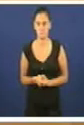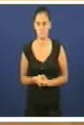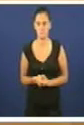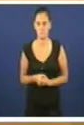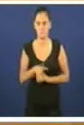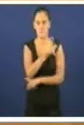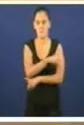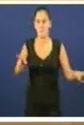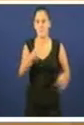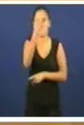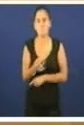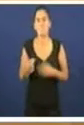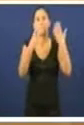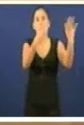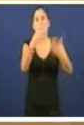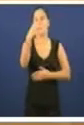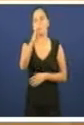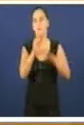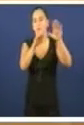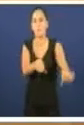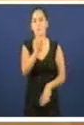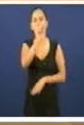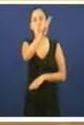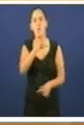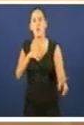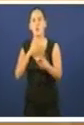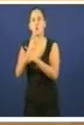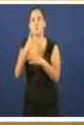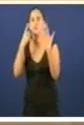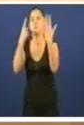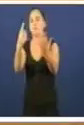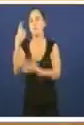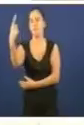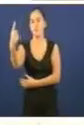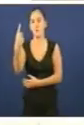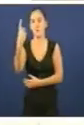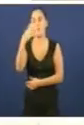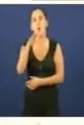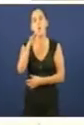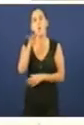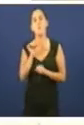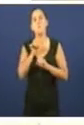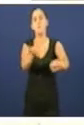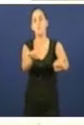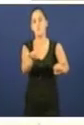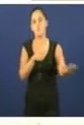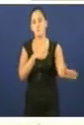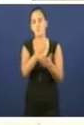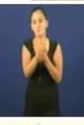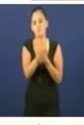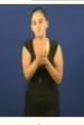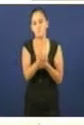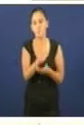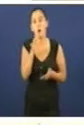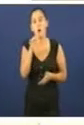Presentes na Cámara 73 votos afirmativos doce votos en contra sesenta e un. Queda reseitada esta enmenda. votamos